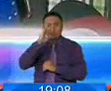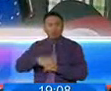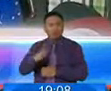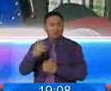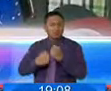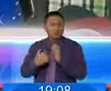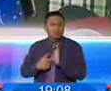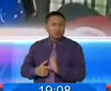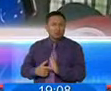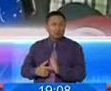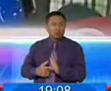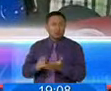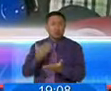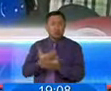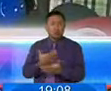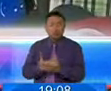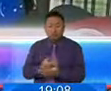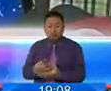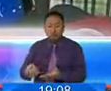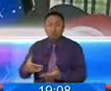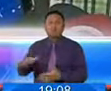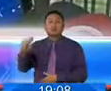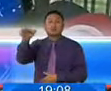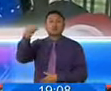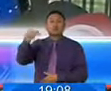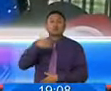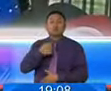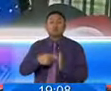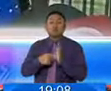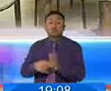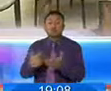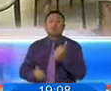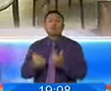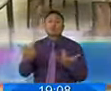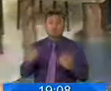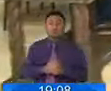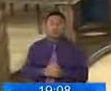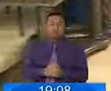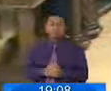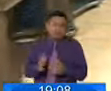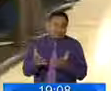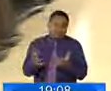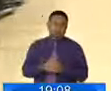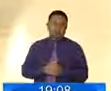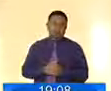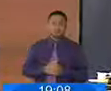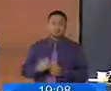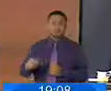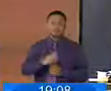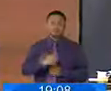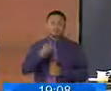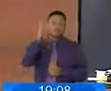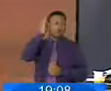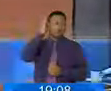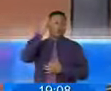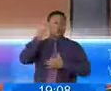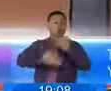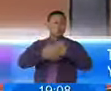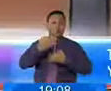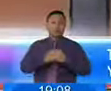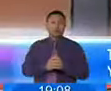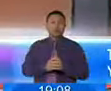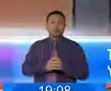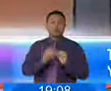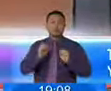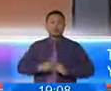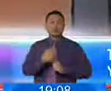cometimos. No han podido probar cuál es el documento reservado que hemos hecho público. Con estos y otros argumentos, el dictamen de la jueza Silvia Sánchez fue el de